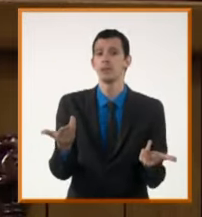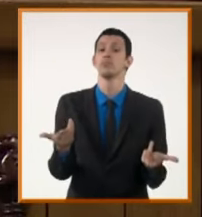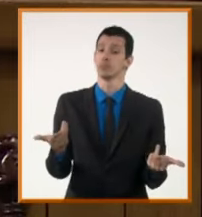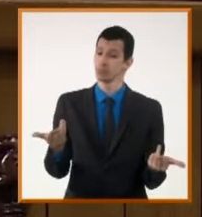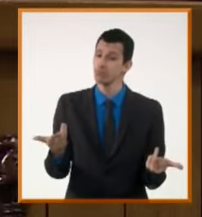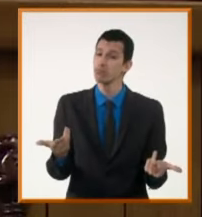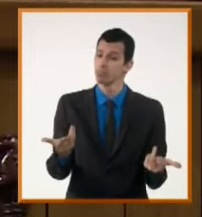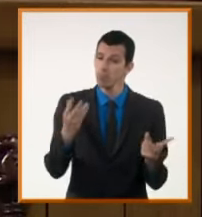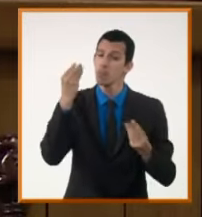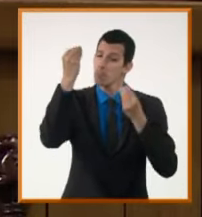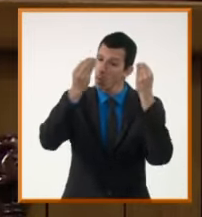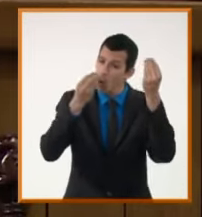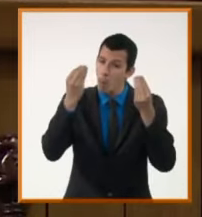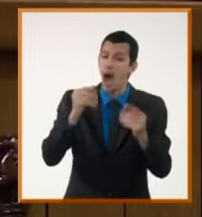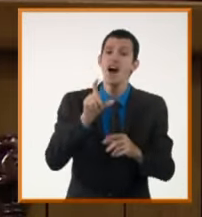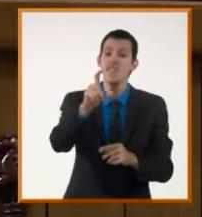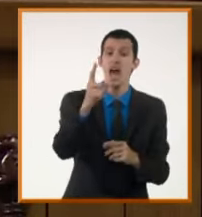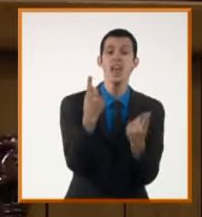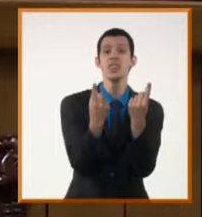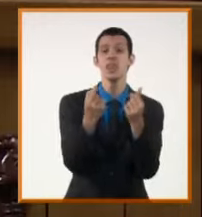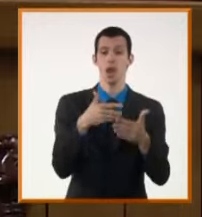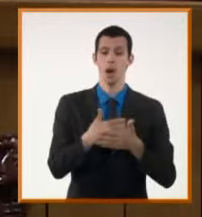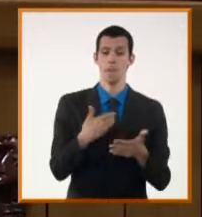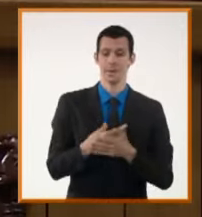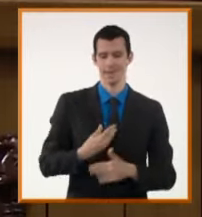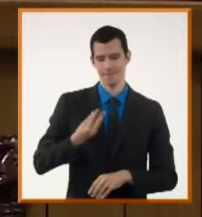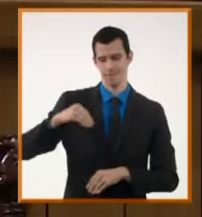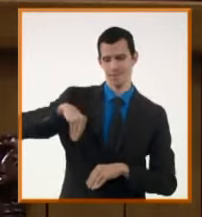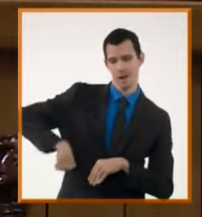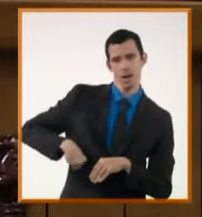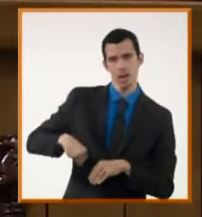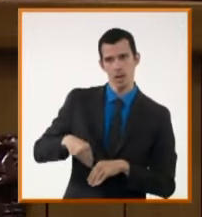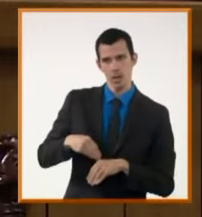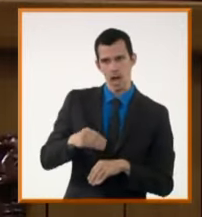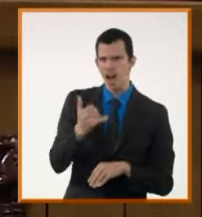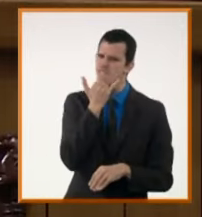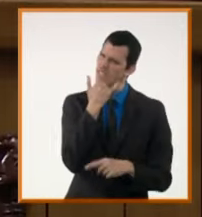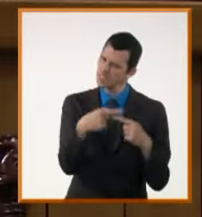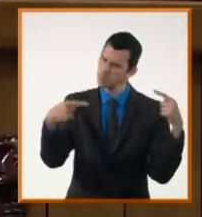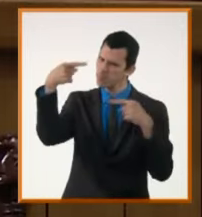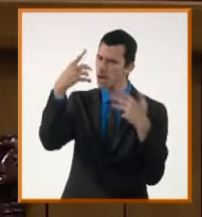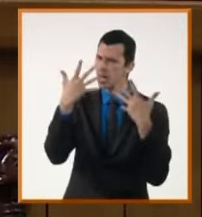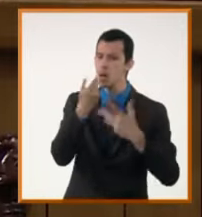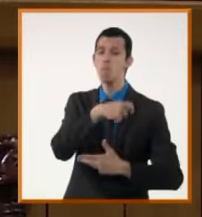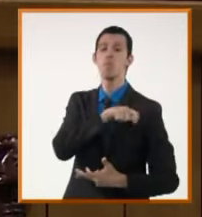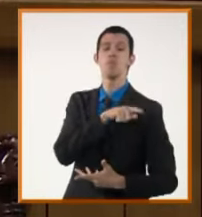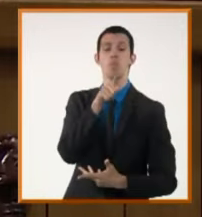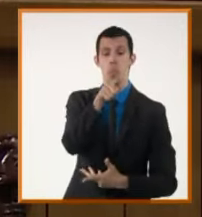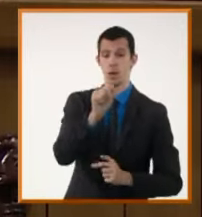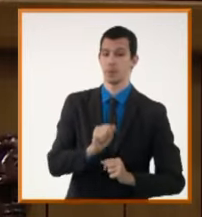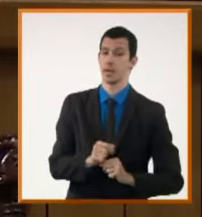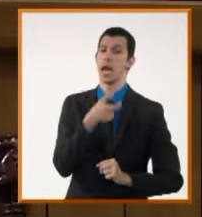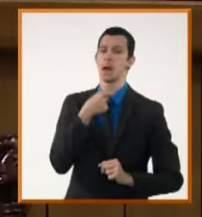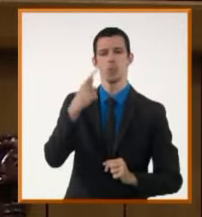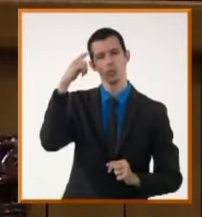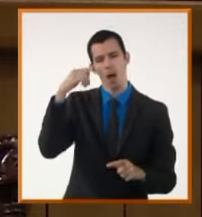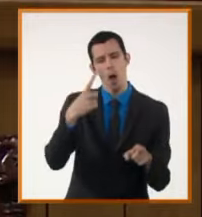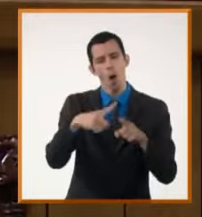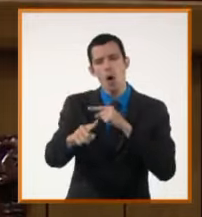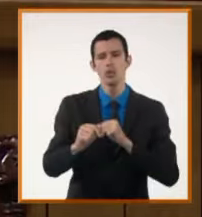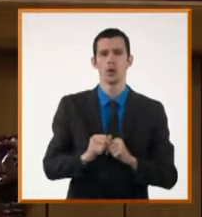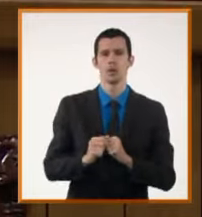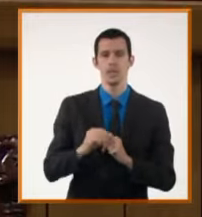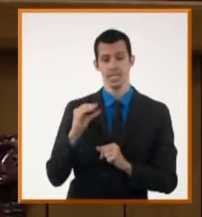hoy, decisiones que han estado estudiadas y previstas, como son algunos incrementos salariales, incrementos de pensiones,